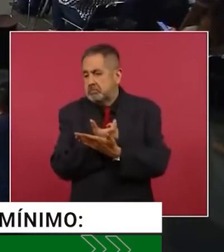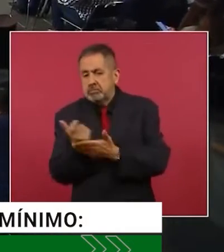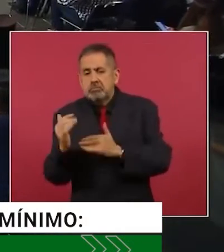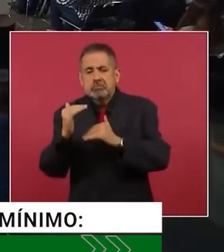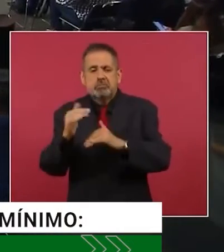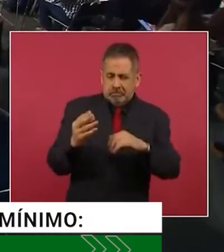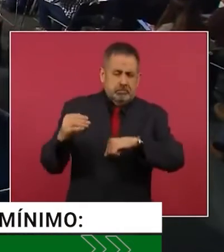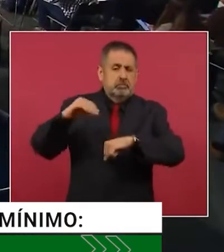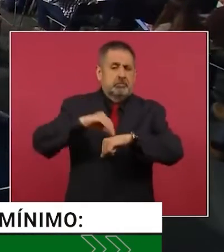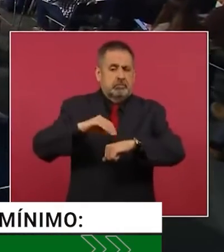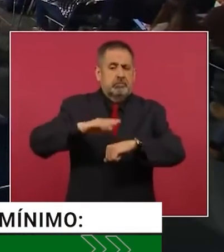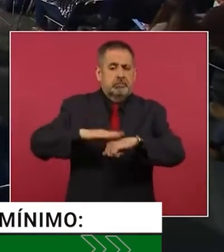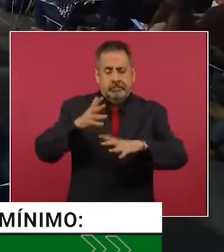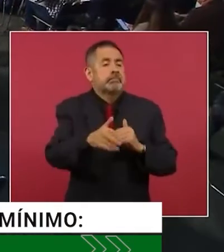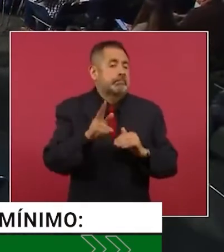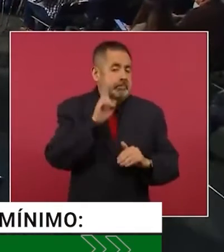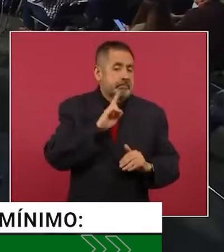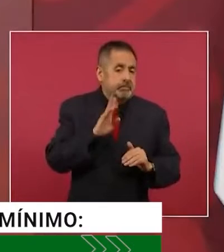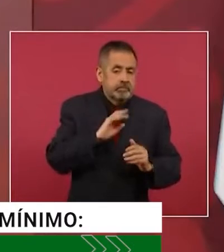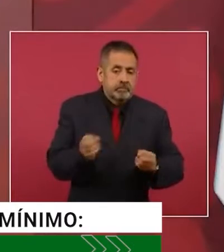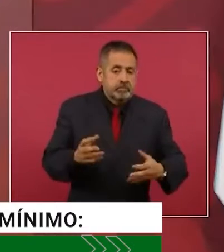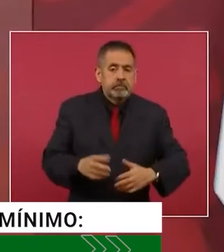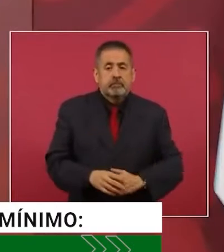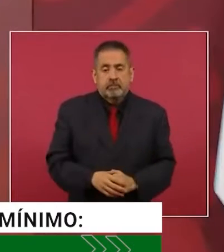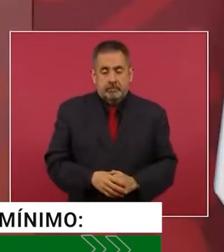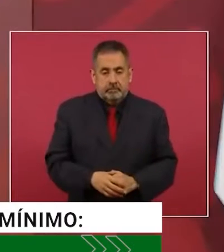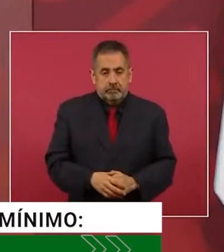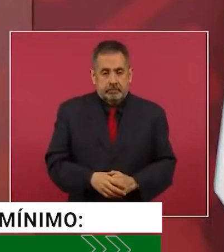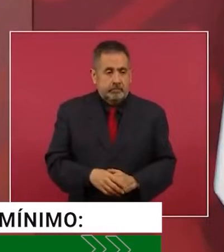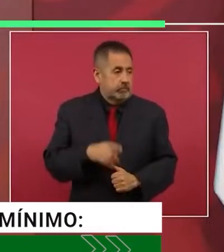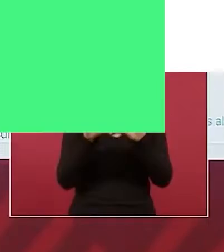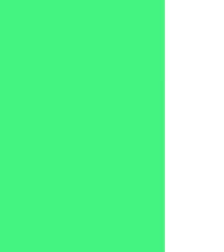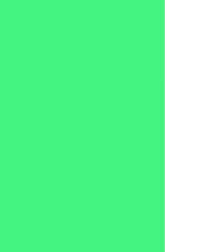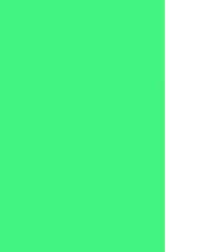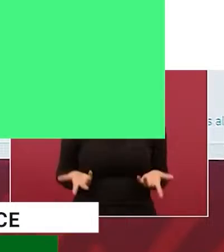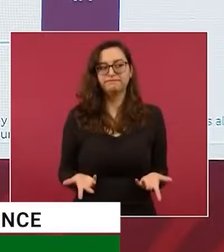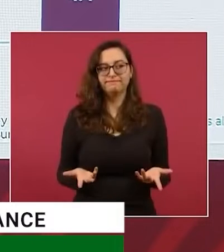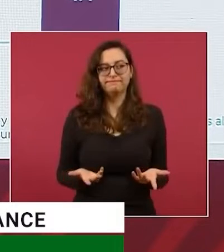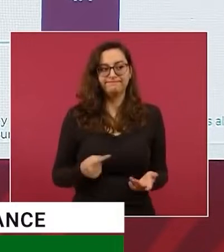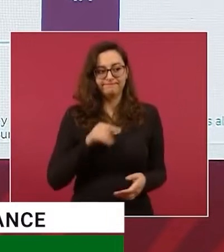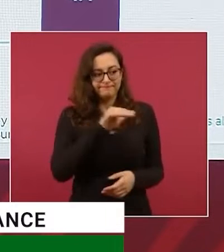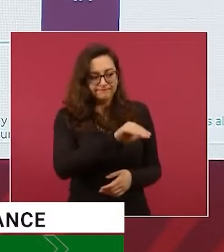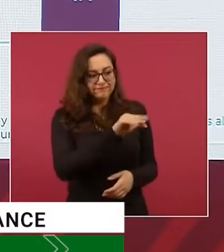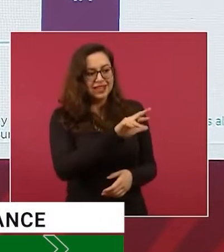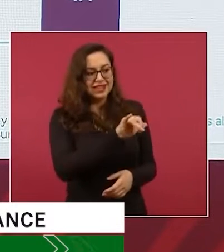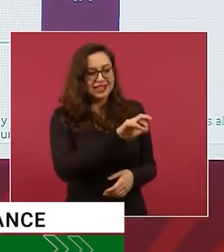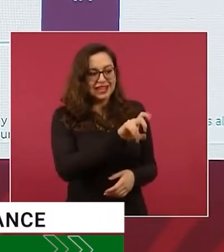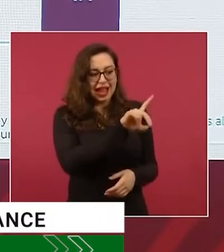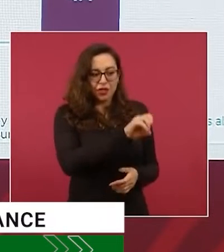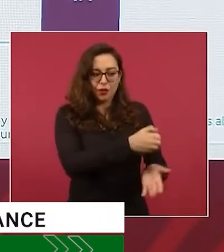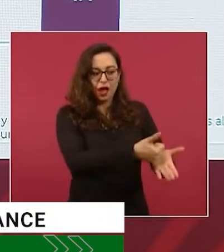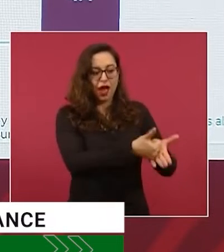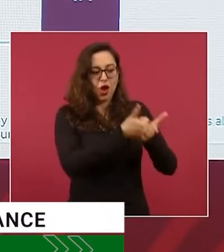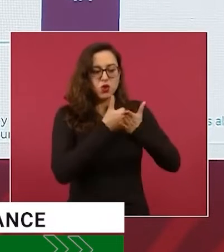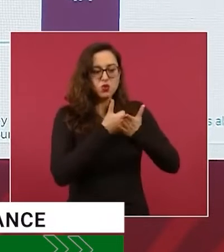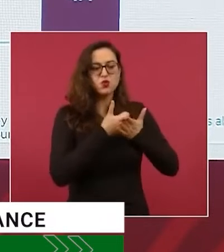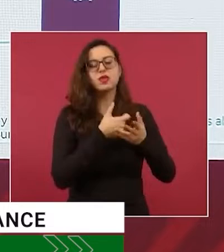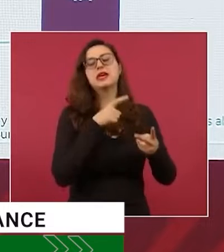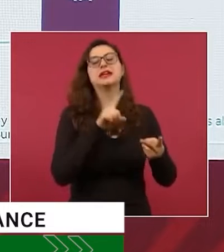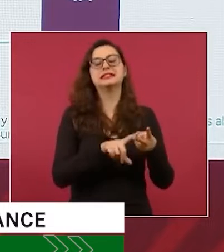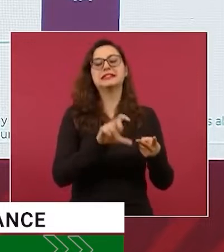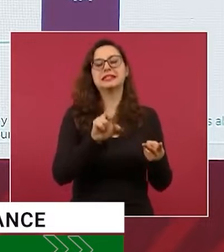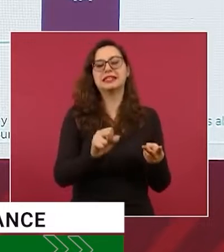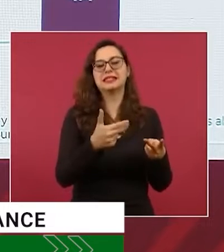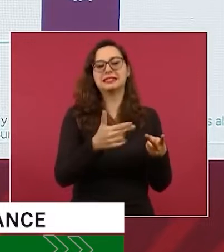alrededor del 20. Vamos a ver. Sí hay voluntad. El jefe del Ejecutivo aseguró que tanto industriales